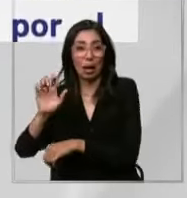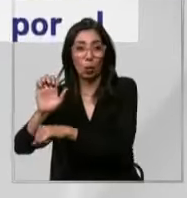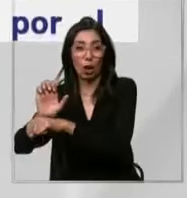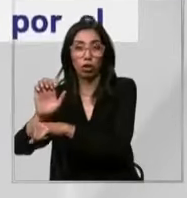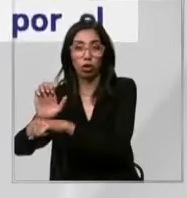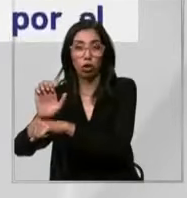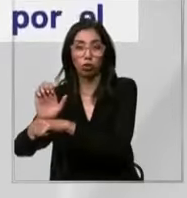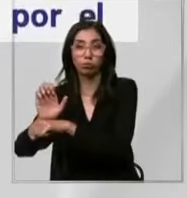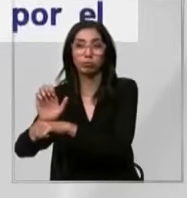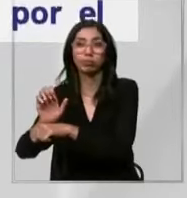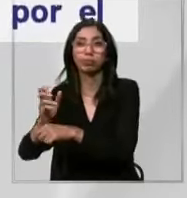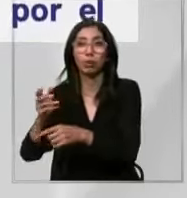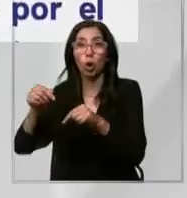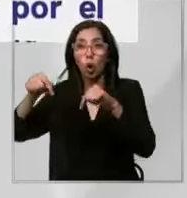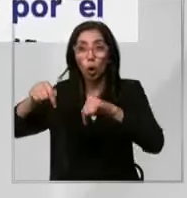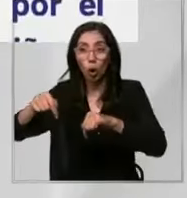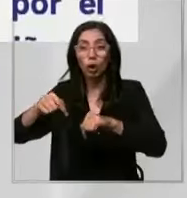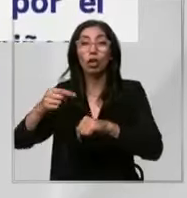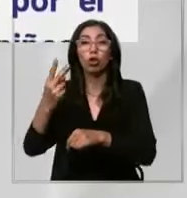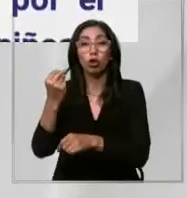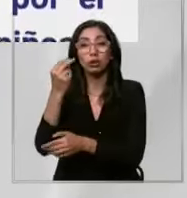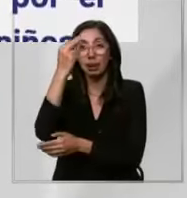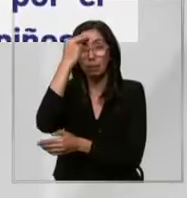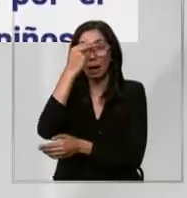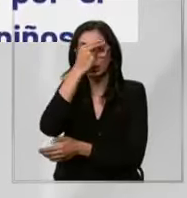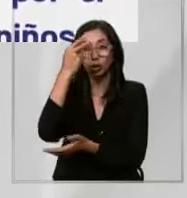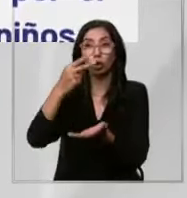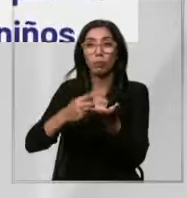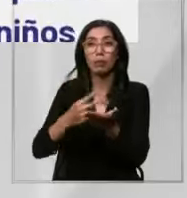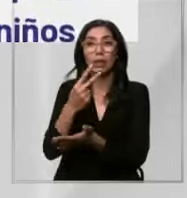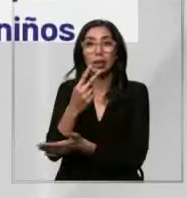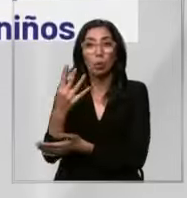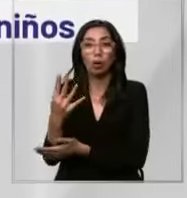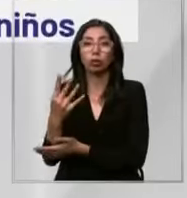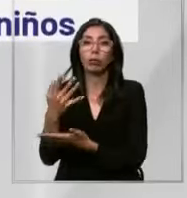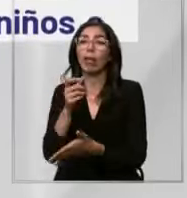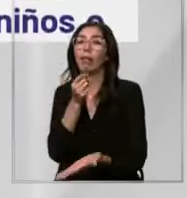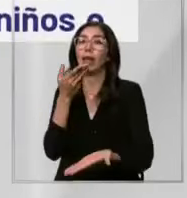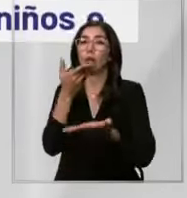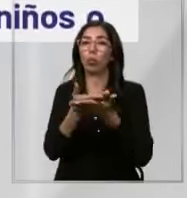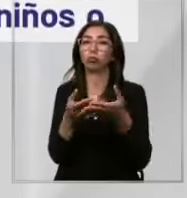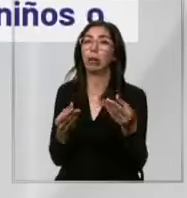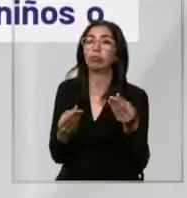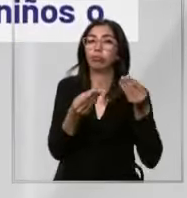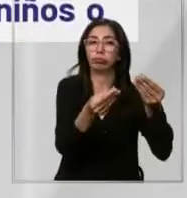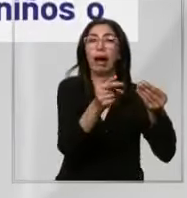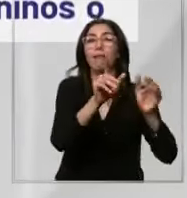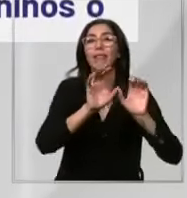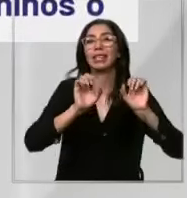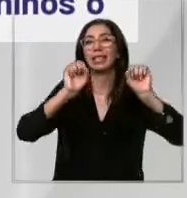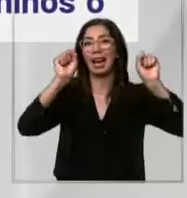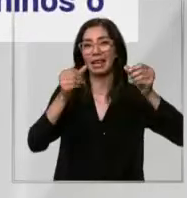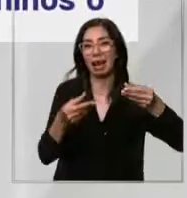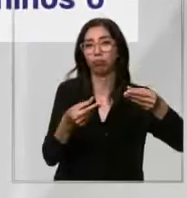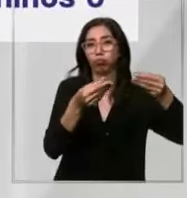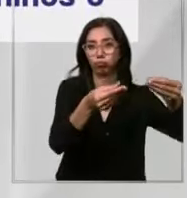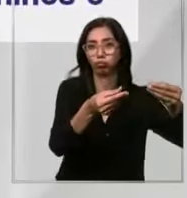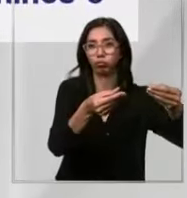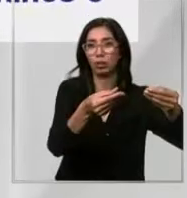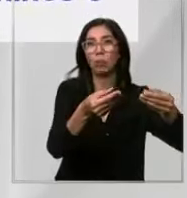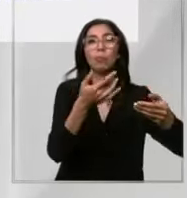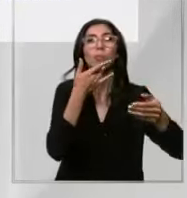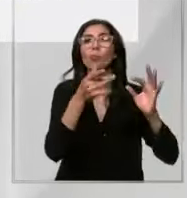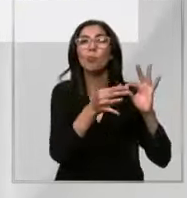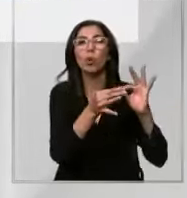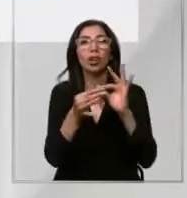oficio presentando el día de hoy 12 de marzo de 2024 la denuncia correspondiente ante la fiscalía provincial del guayas por el